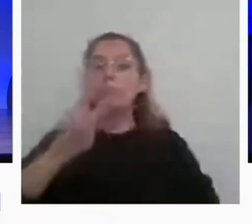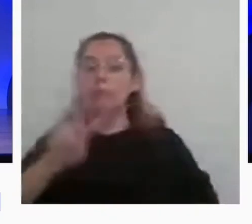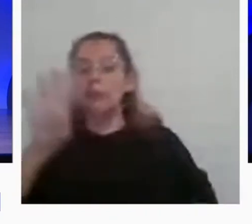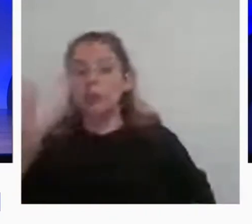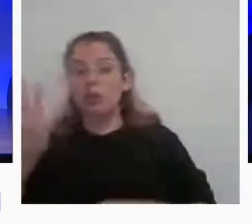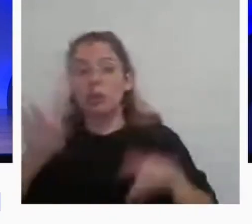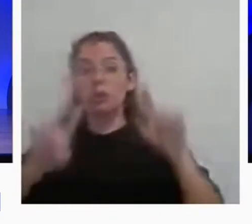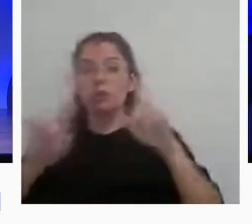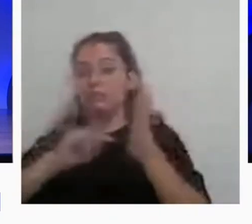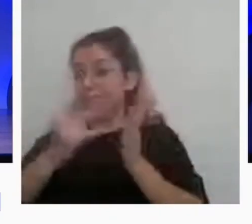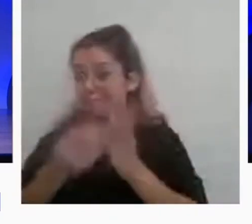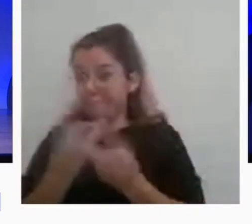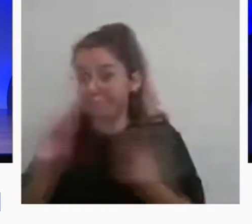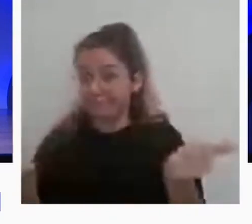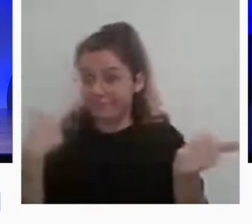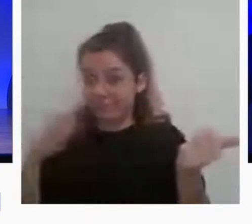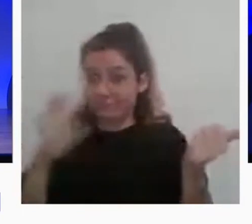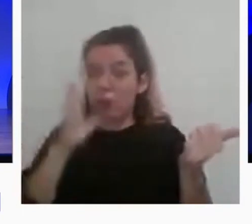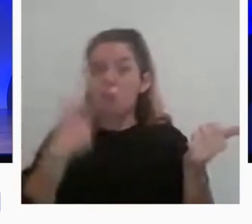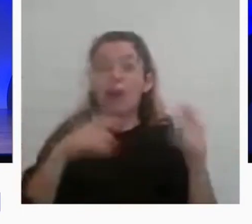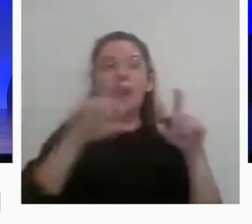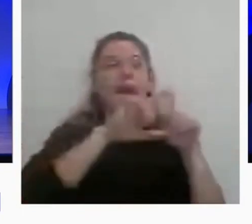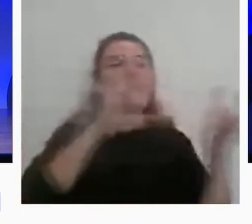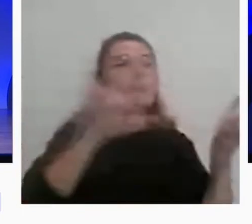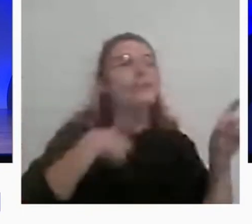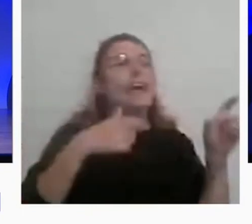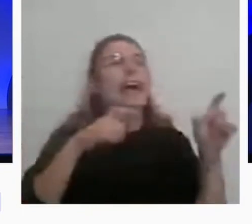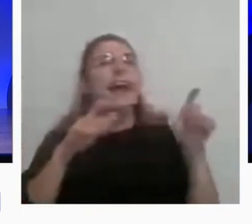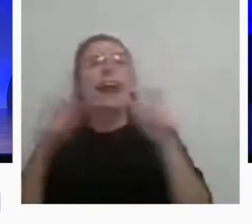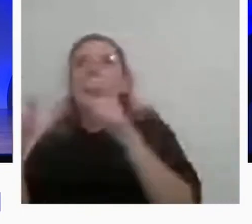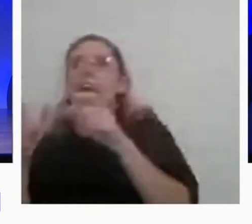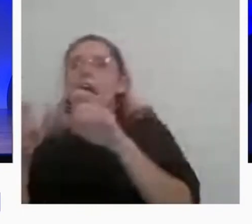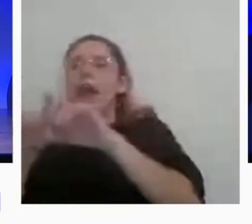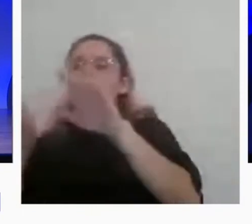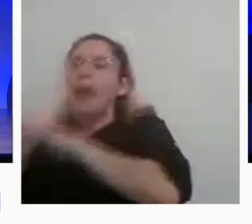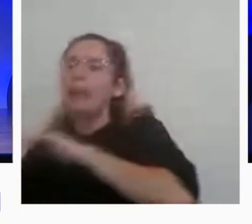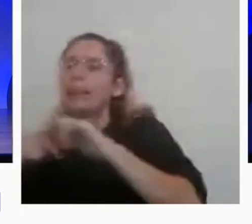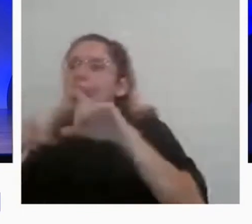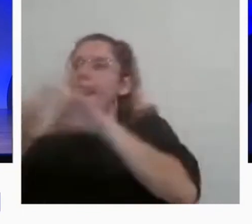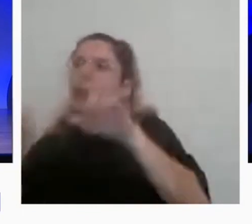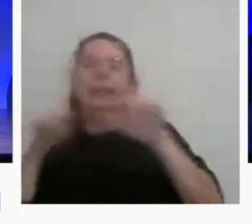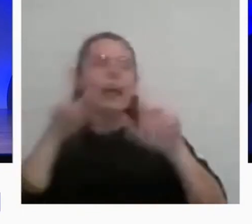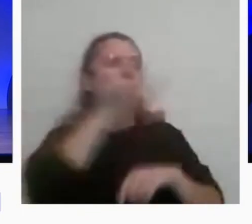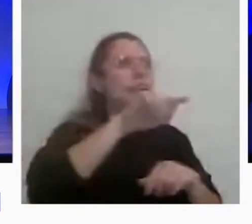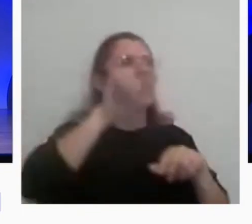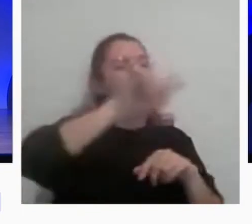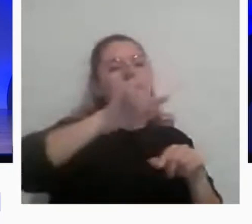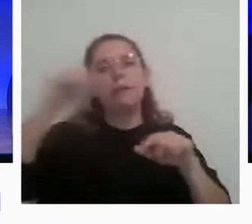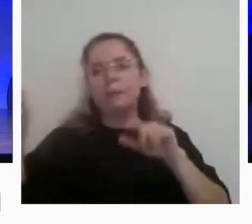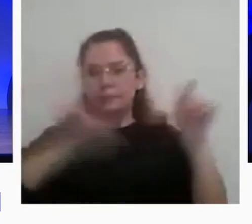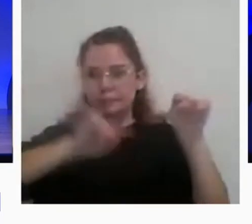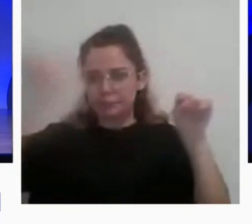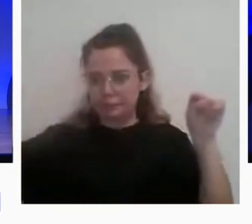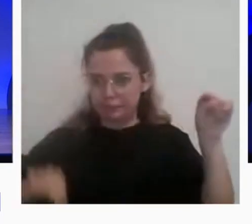decía, de que vaya la empresa a la agencia a ti, no te cuadra y empieza un tránsito de comunicación que, como bien sabemos, en el turismo fluctúa el